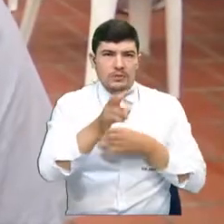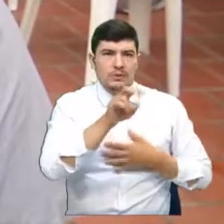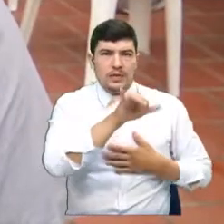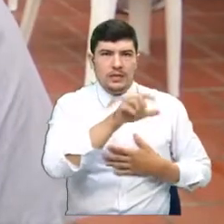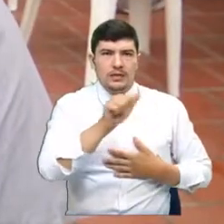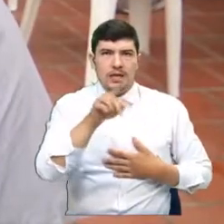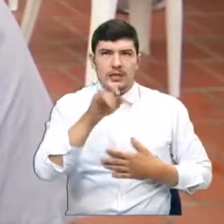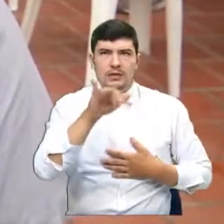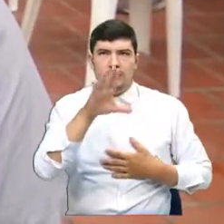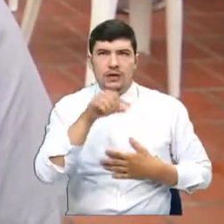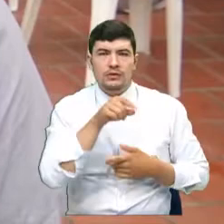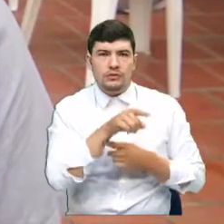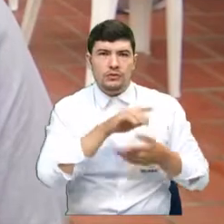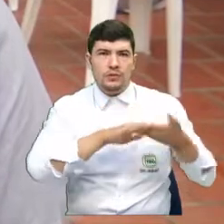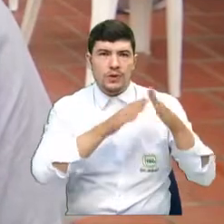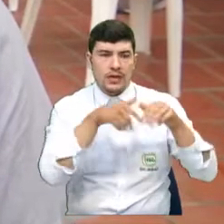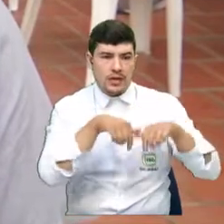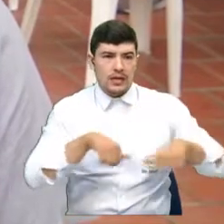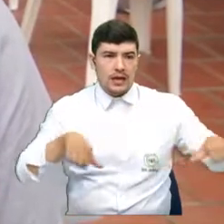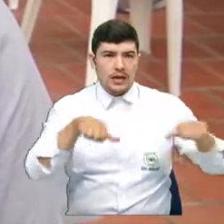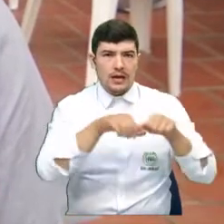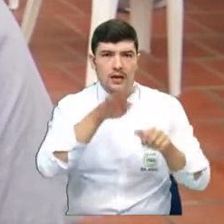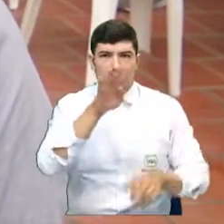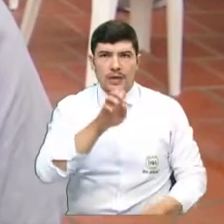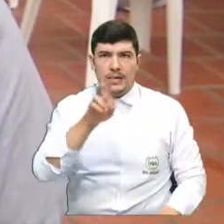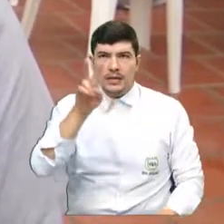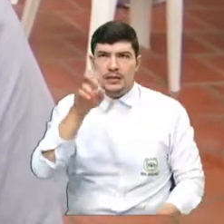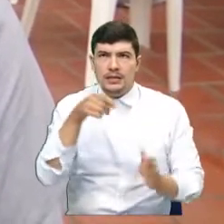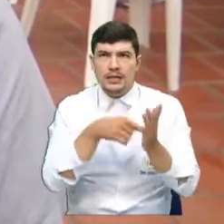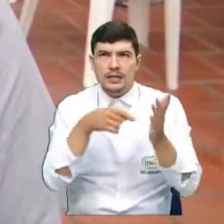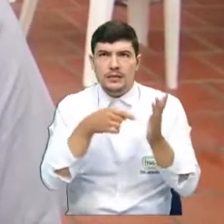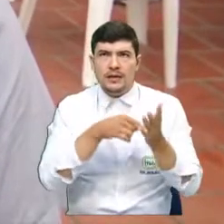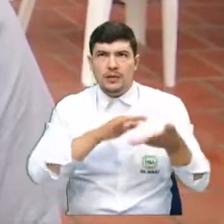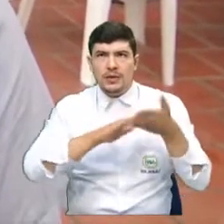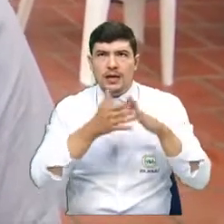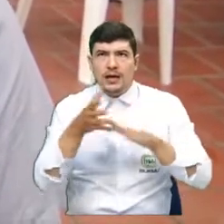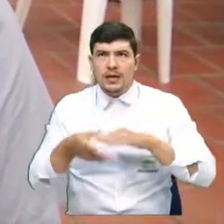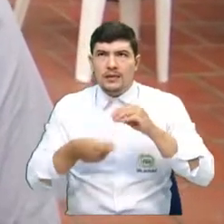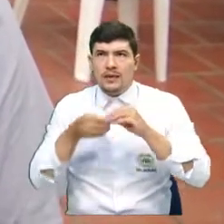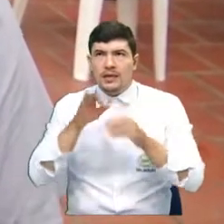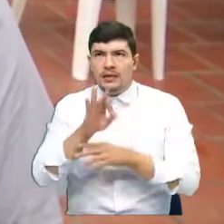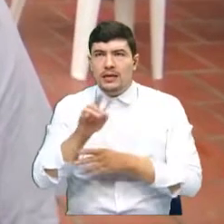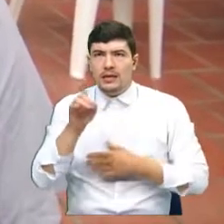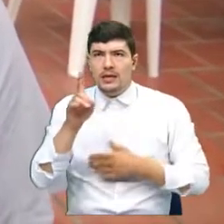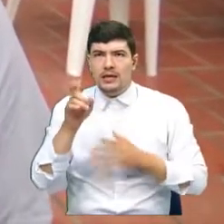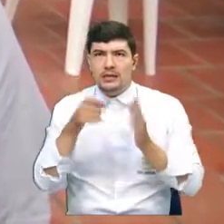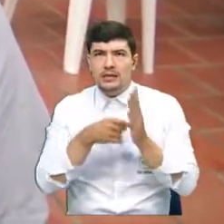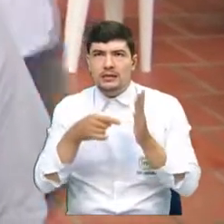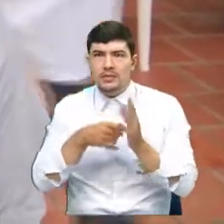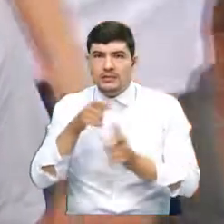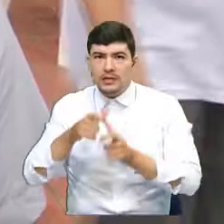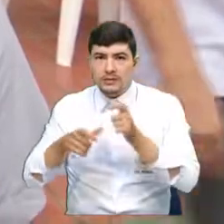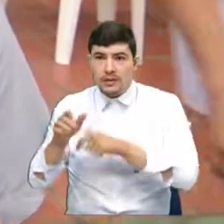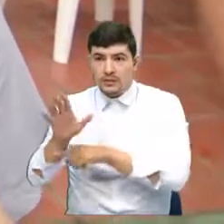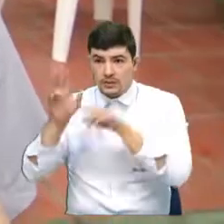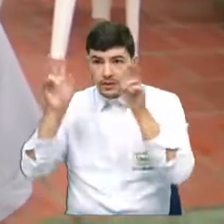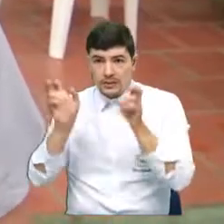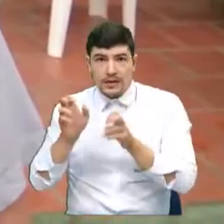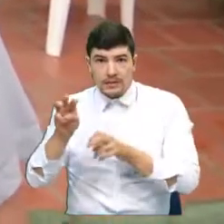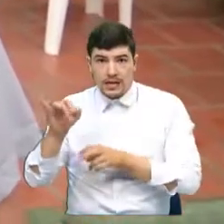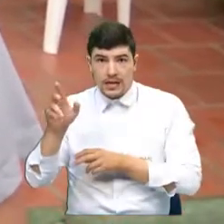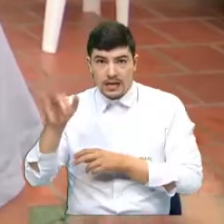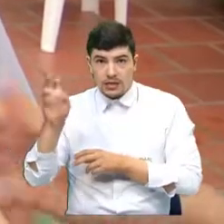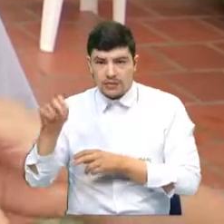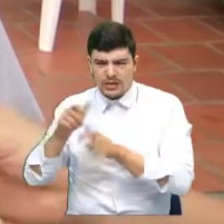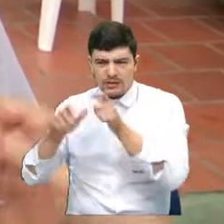tiene una población de 97 mil habitantes más 36 mil personas en el tema de migración más la población